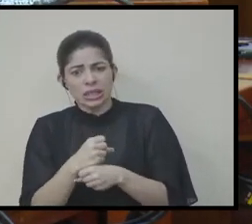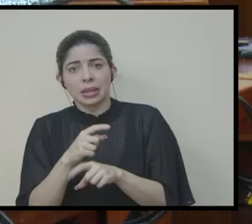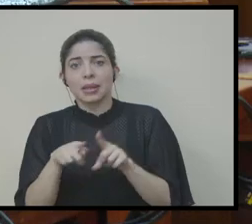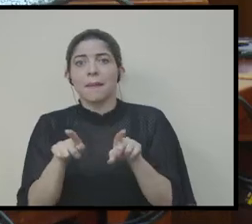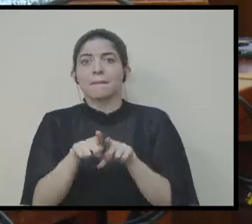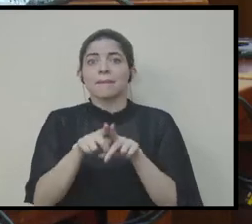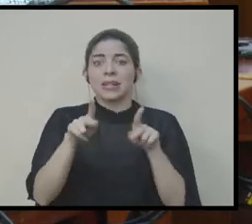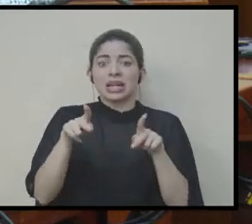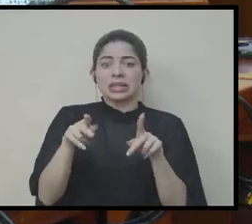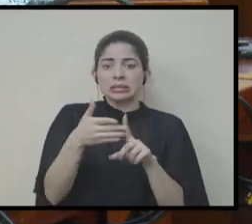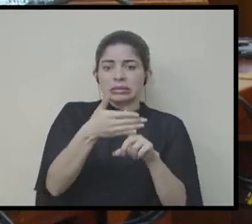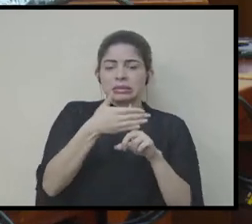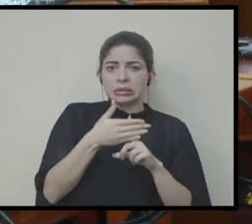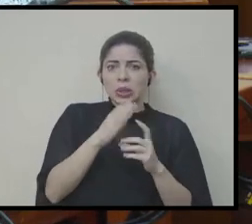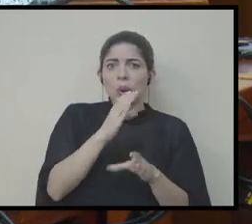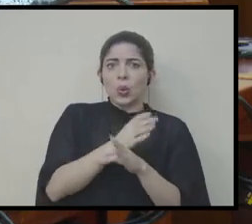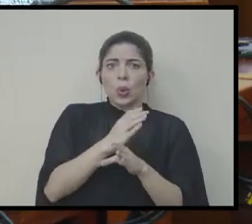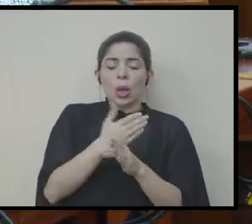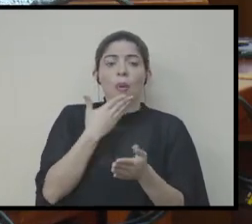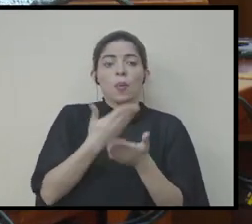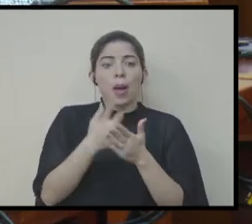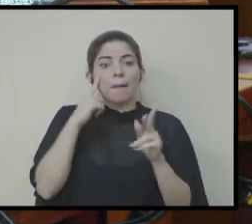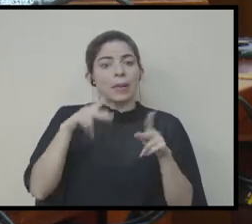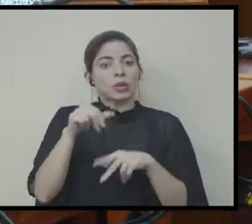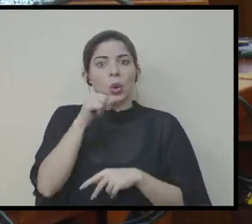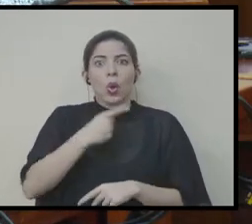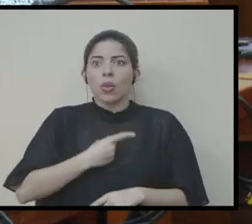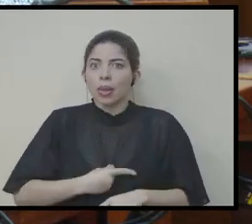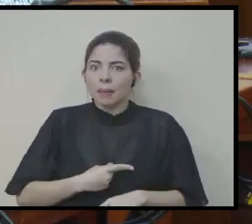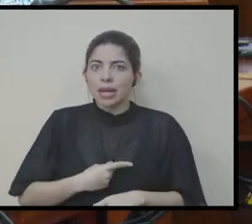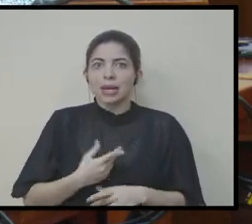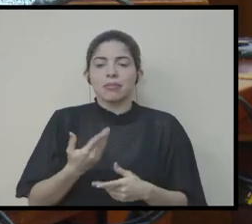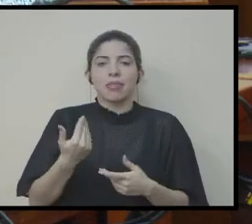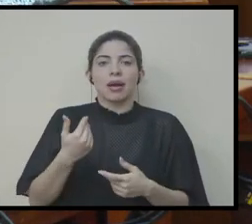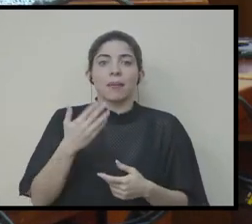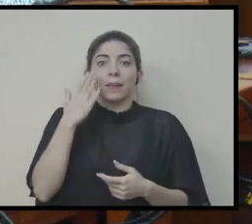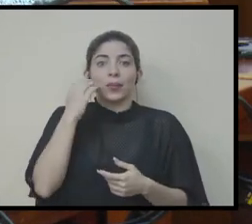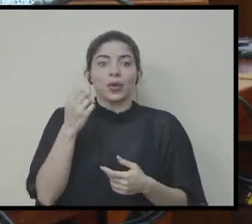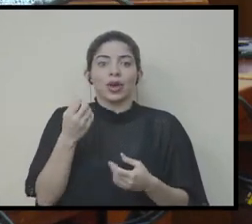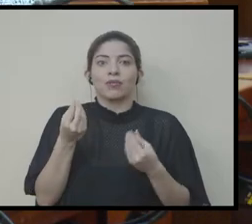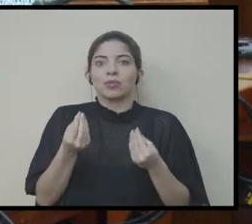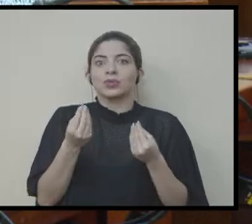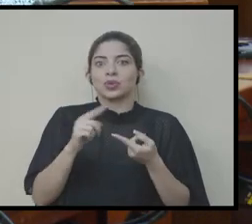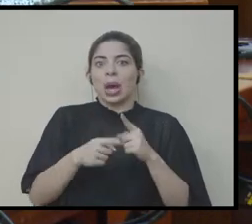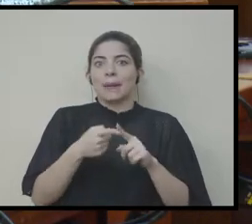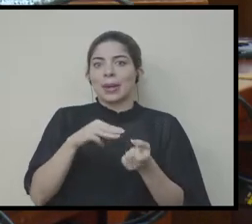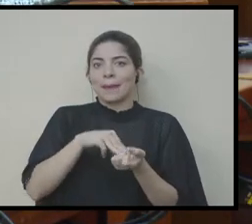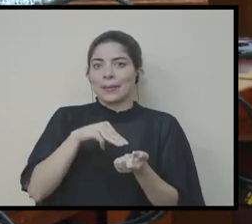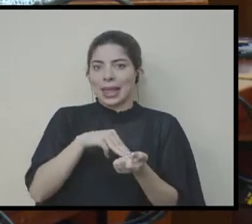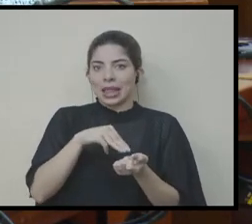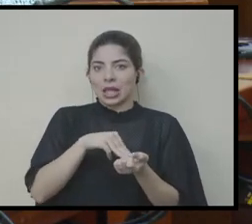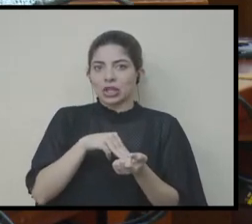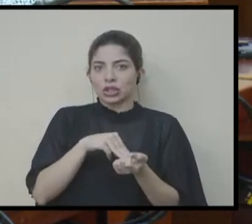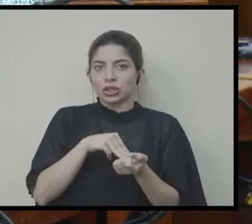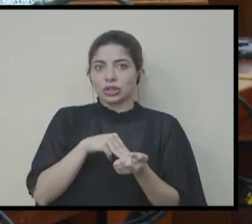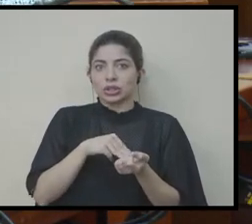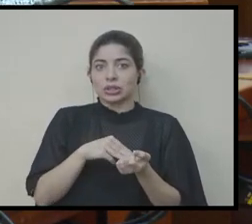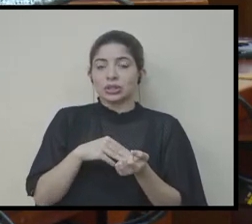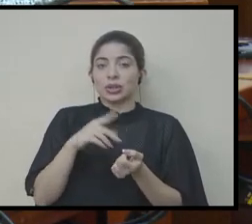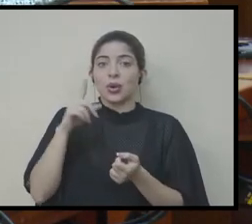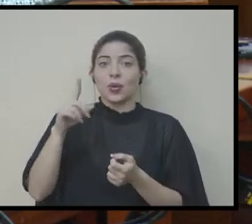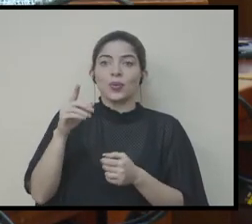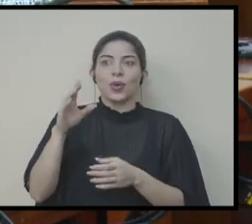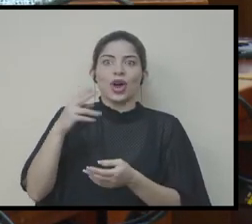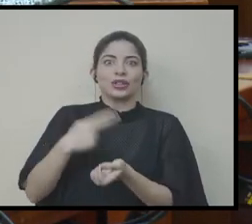gente se encierre, que la gente se guarde. Qué bueno para que la gente no se deprima tanto. Tengo, por cosas de la vida, muchos amigos médicos. Tengo uno que está en el